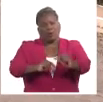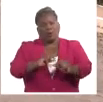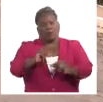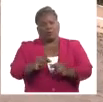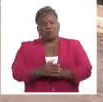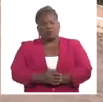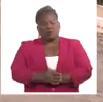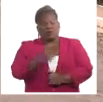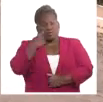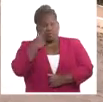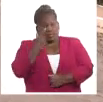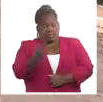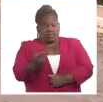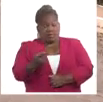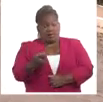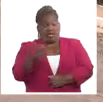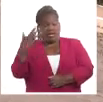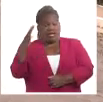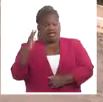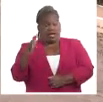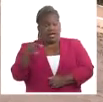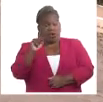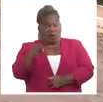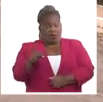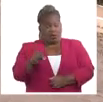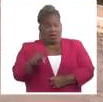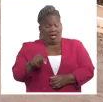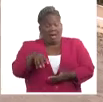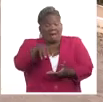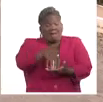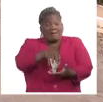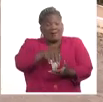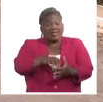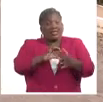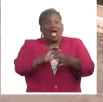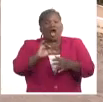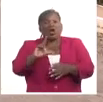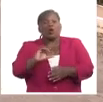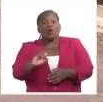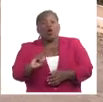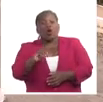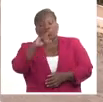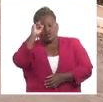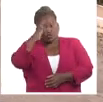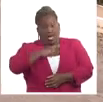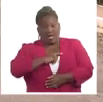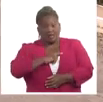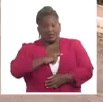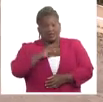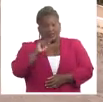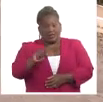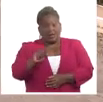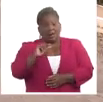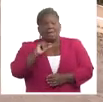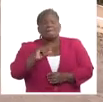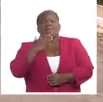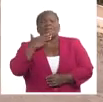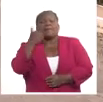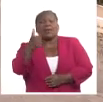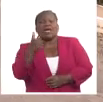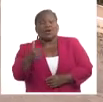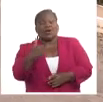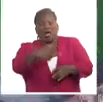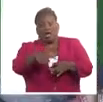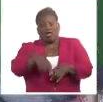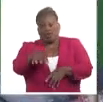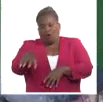un socio extranjero que pueda invertir en la planta de glucosa, activaríamos la planta de glucosa y ir mejorando las otras partes